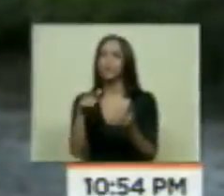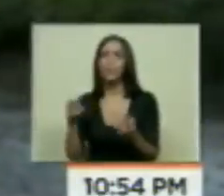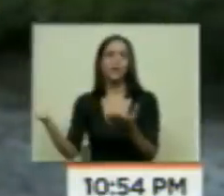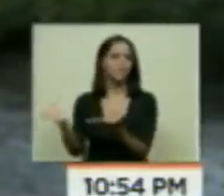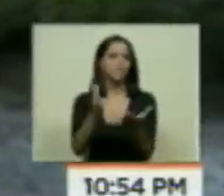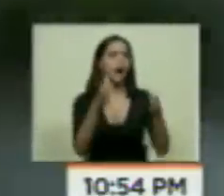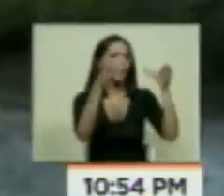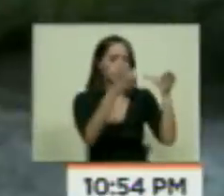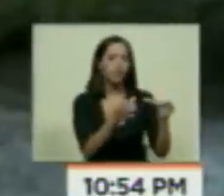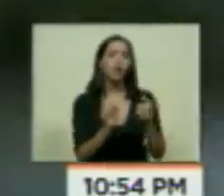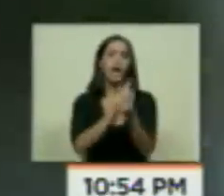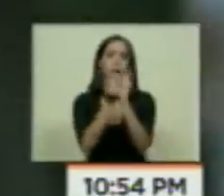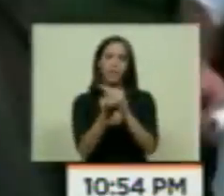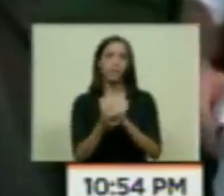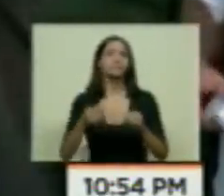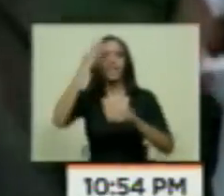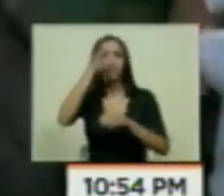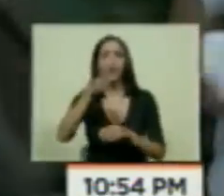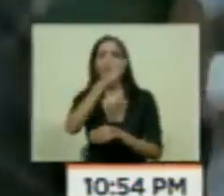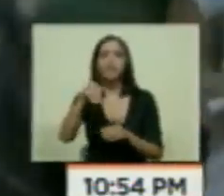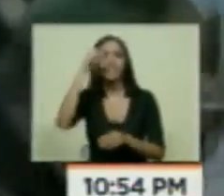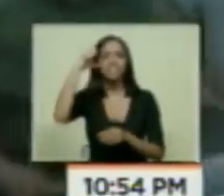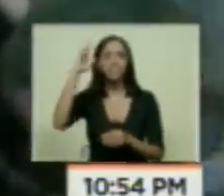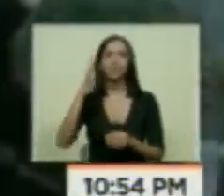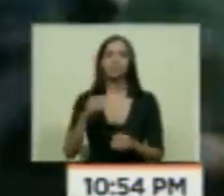hacerlo. Que Dios me los bendiga y me los cuide.